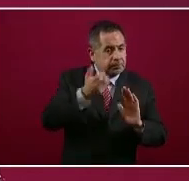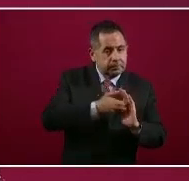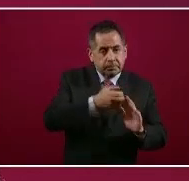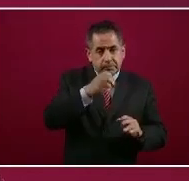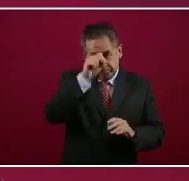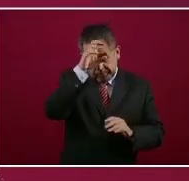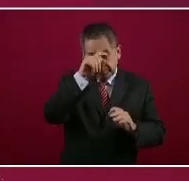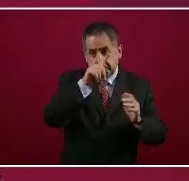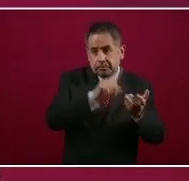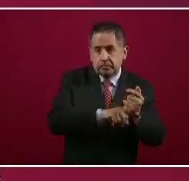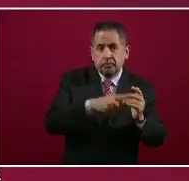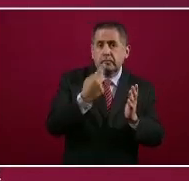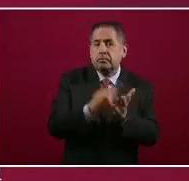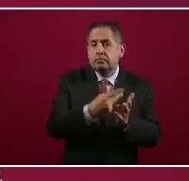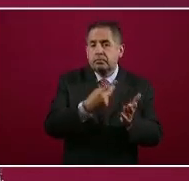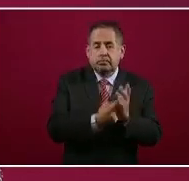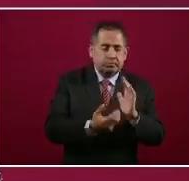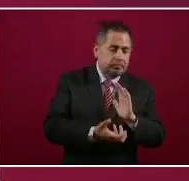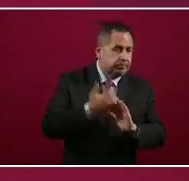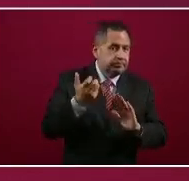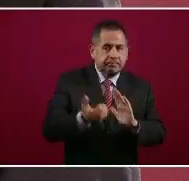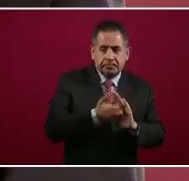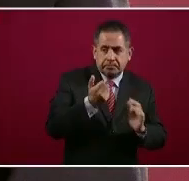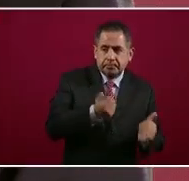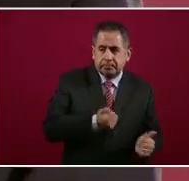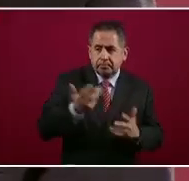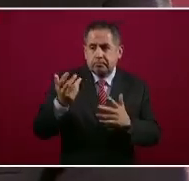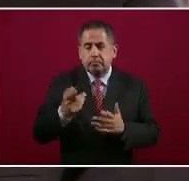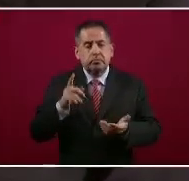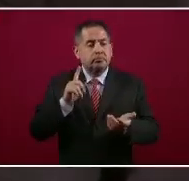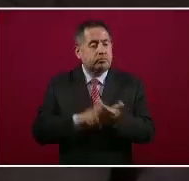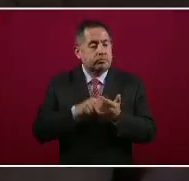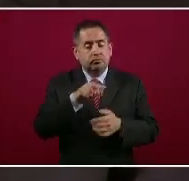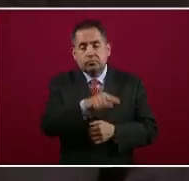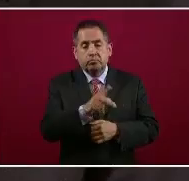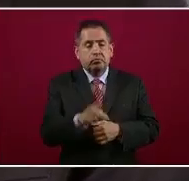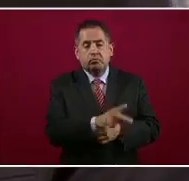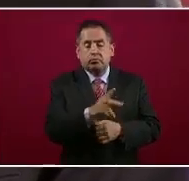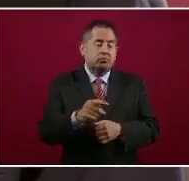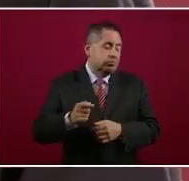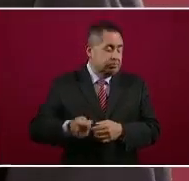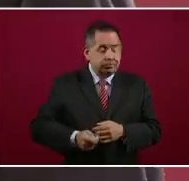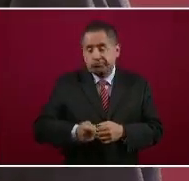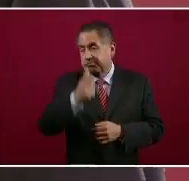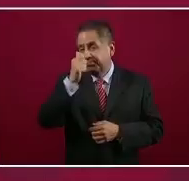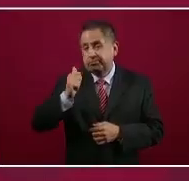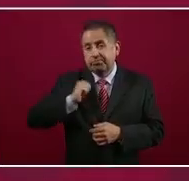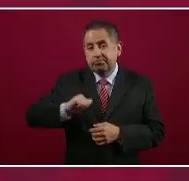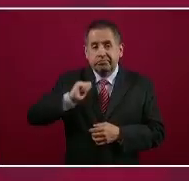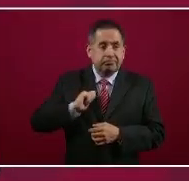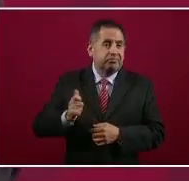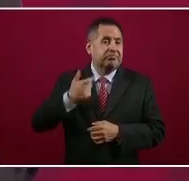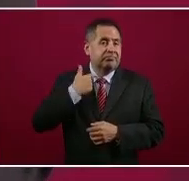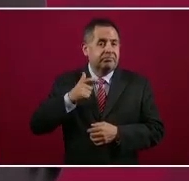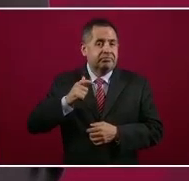plata por eso batopilas fue uno de los primeros pueblos